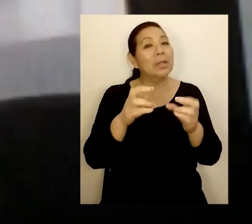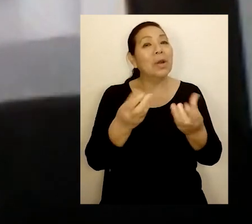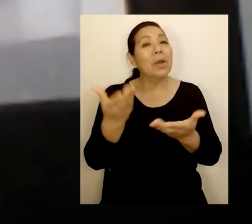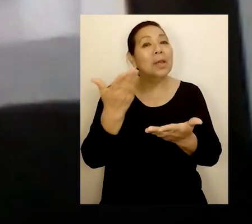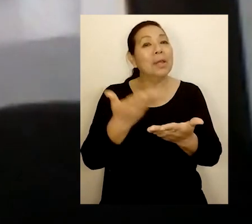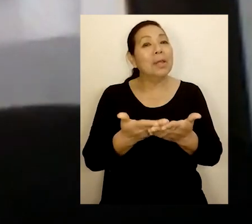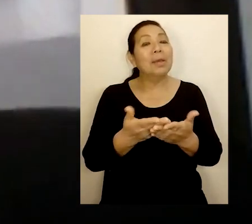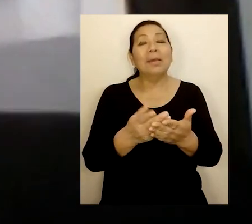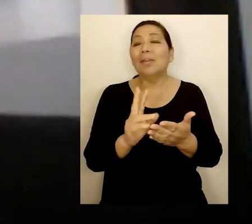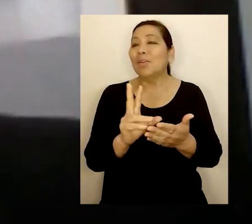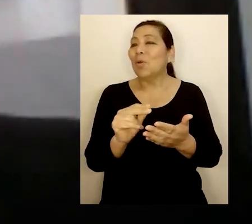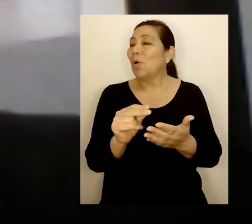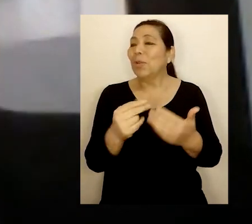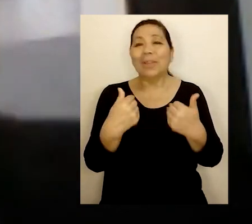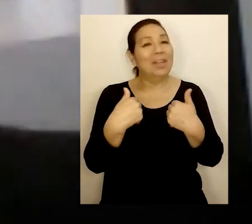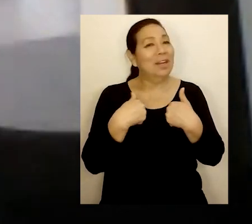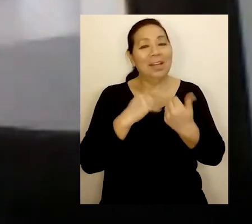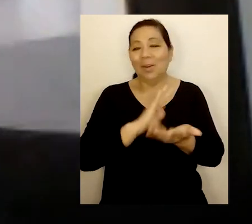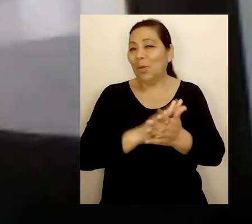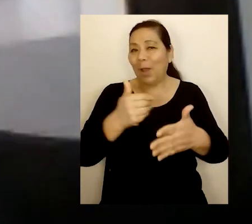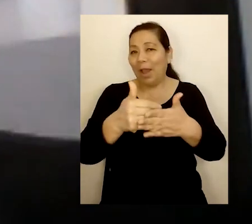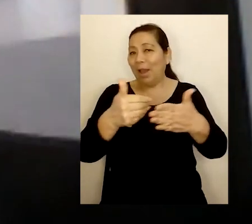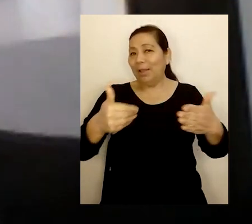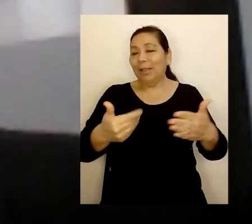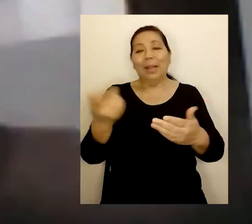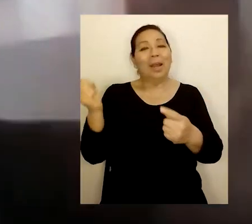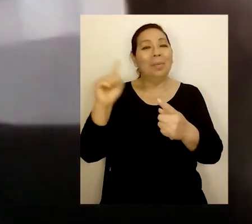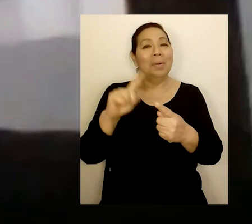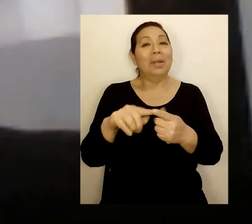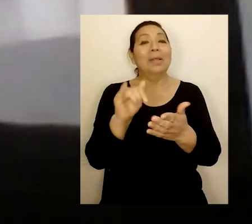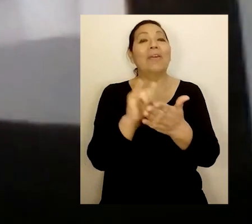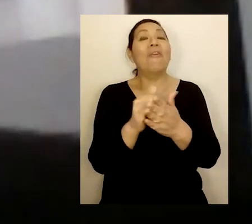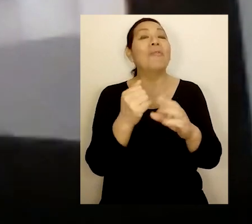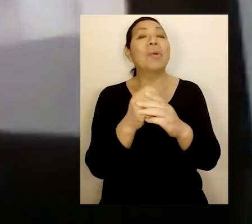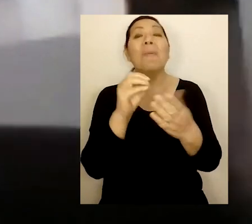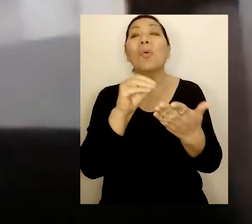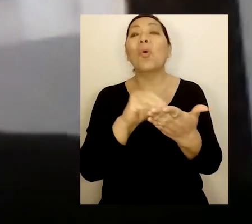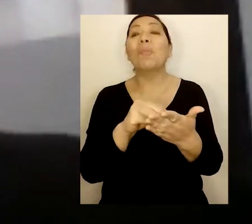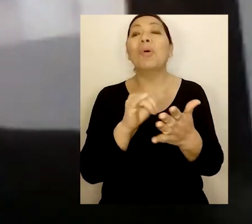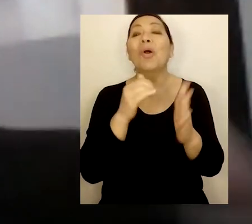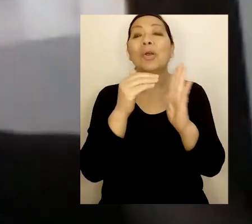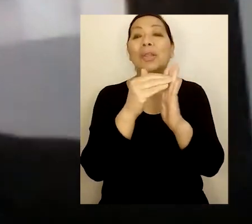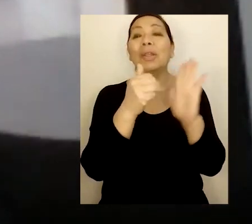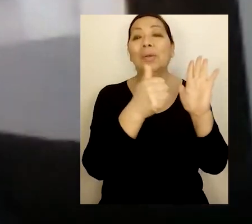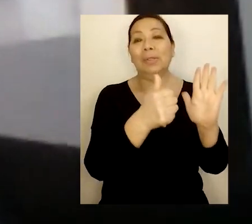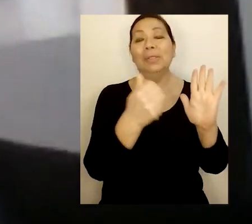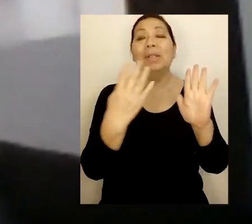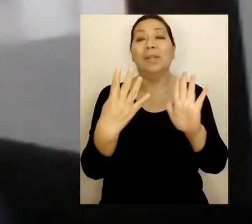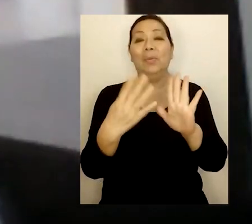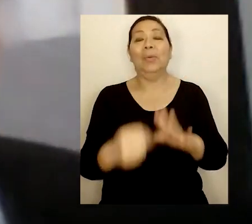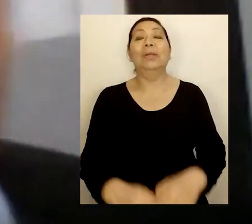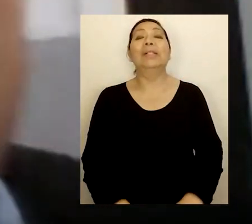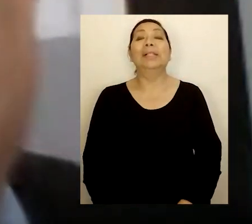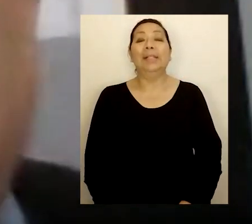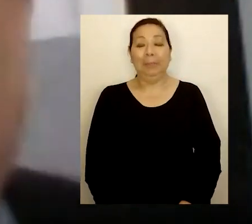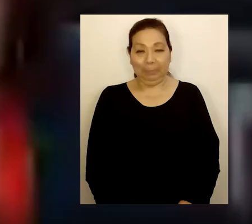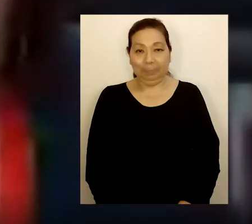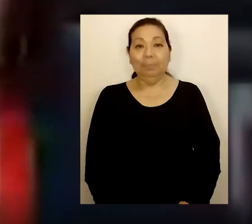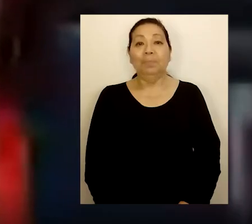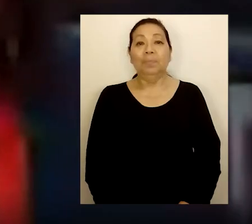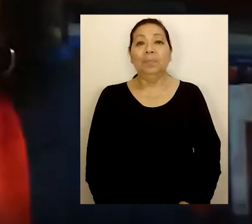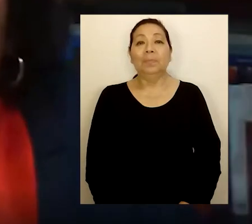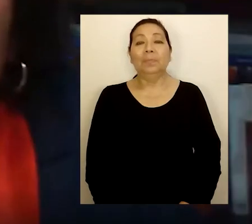en consideración que mi patrocinado no tenía ningún antecedente a la fecha y se debe aplicar de forma taxativa el artículo 69. Muy